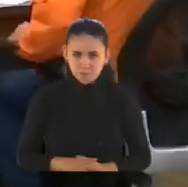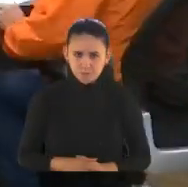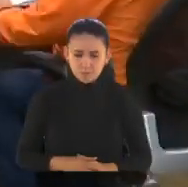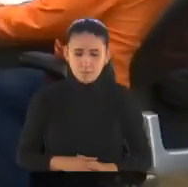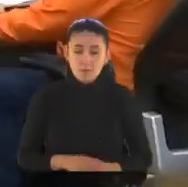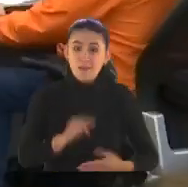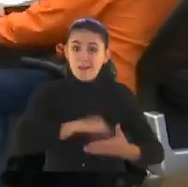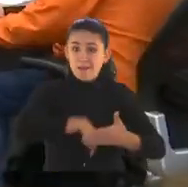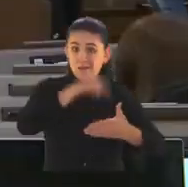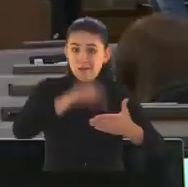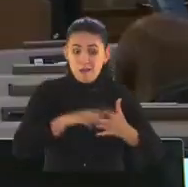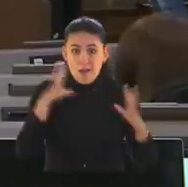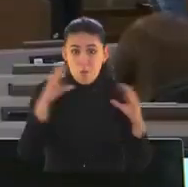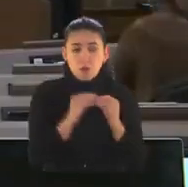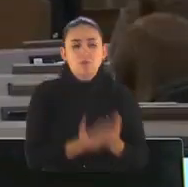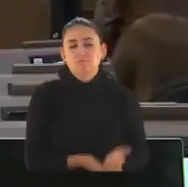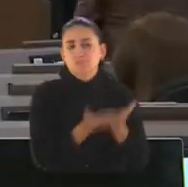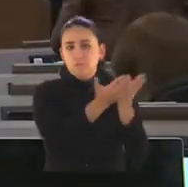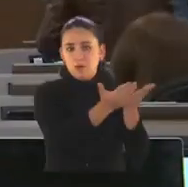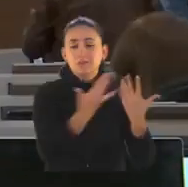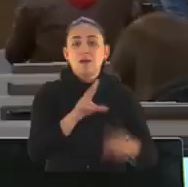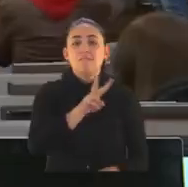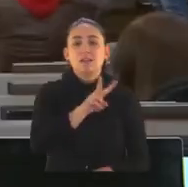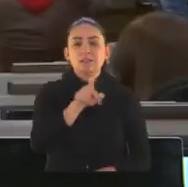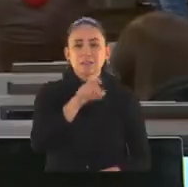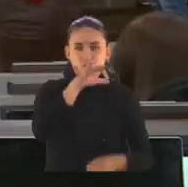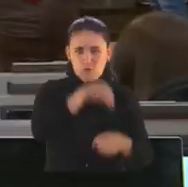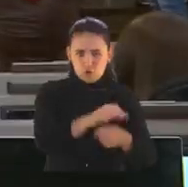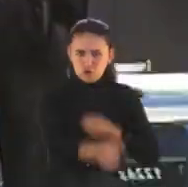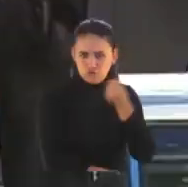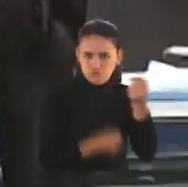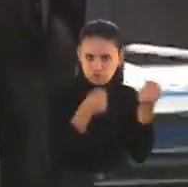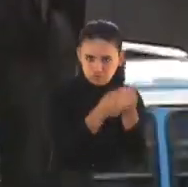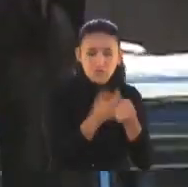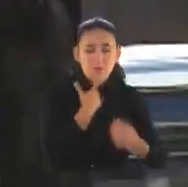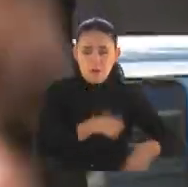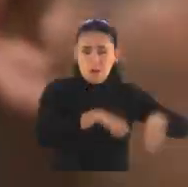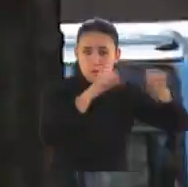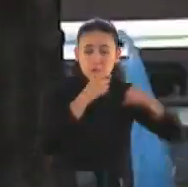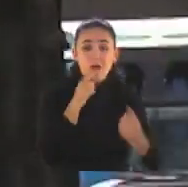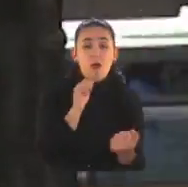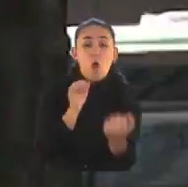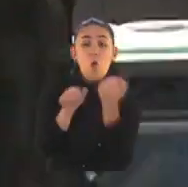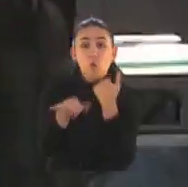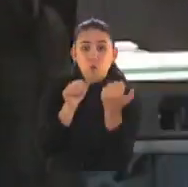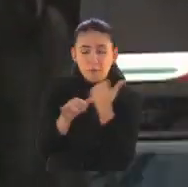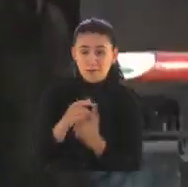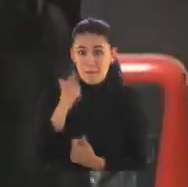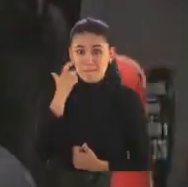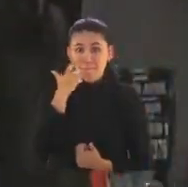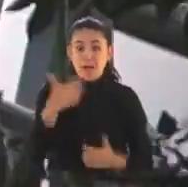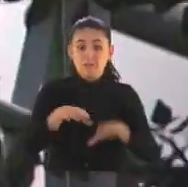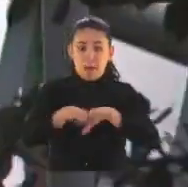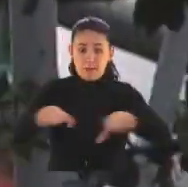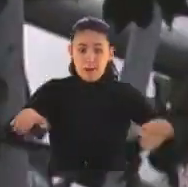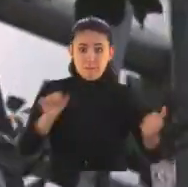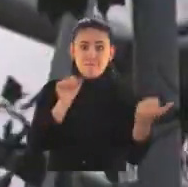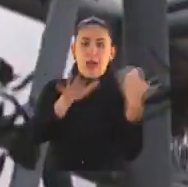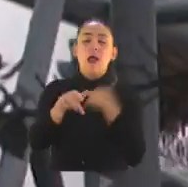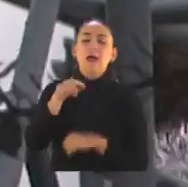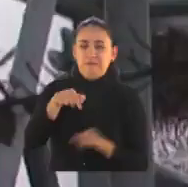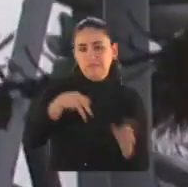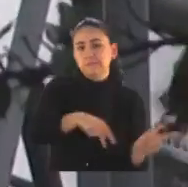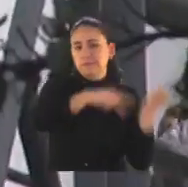distrital, que fue aprobado en plenaria del Consejo con 26 votos a favor, establece además que en autopistas o vías de primer nivel se podrá seguir instalando